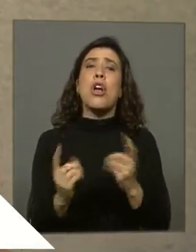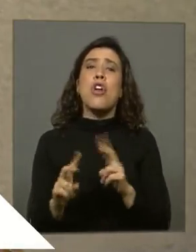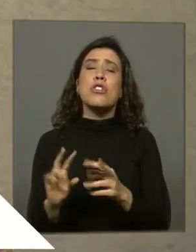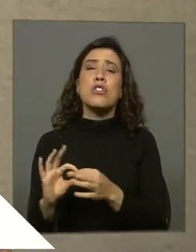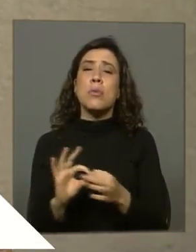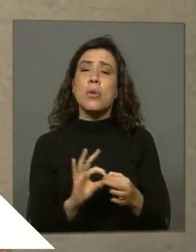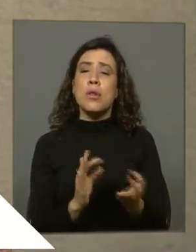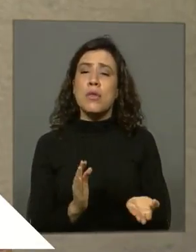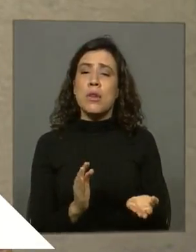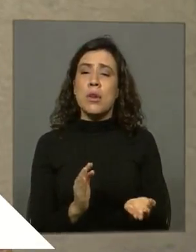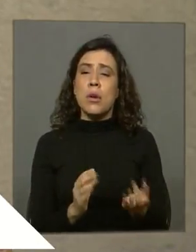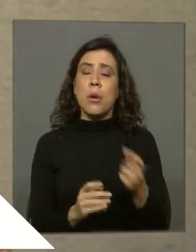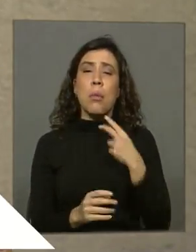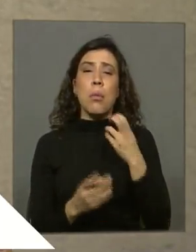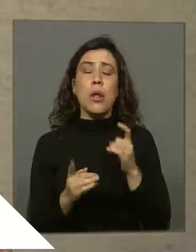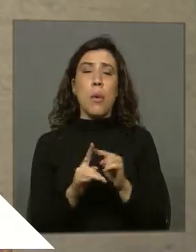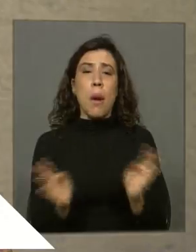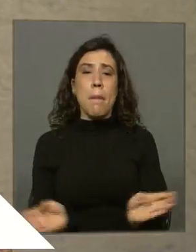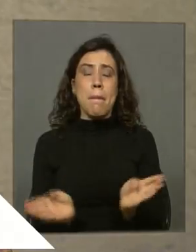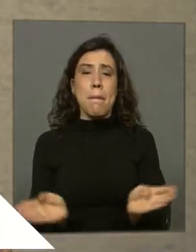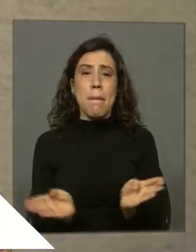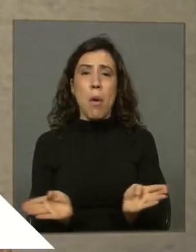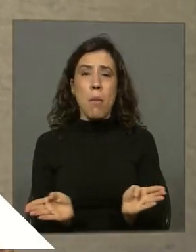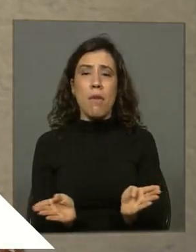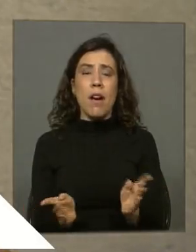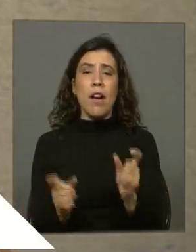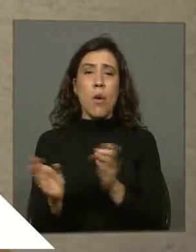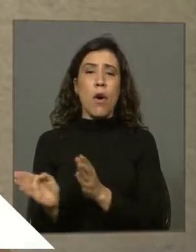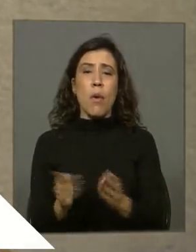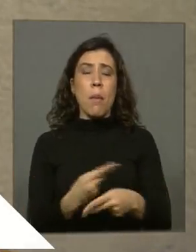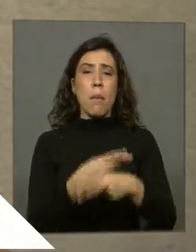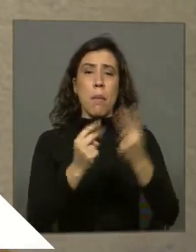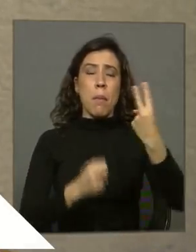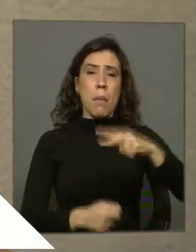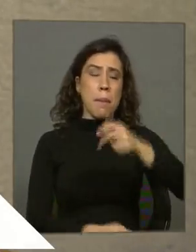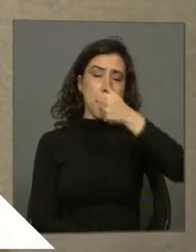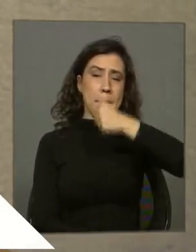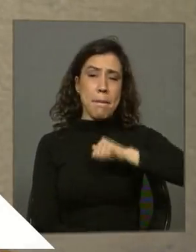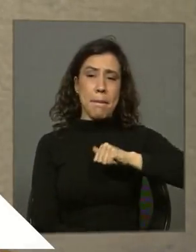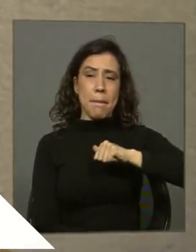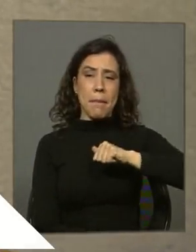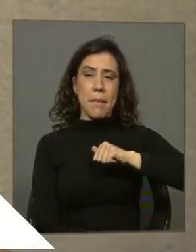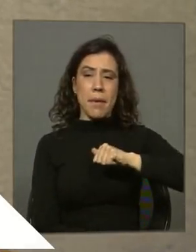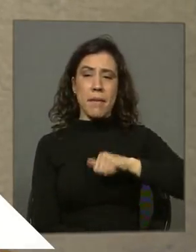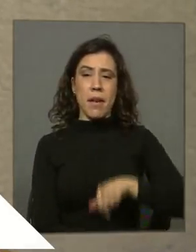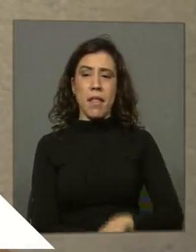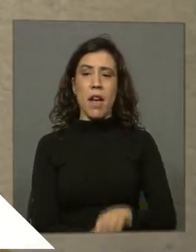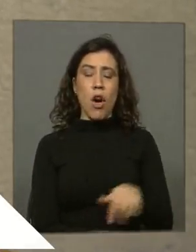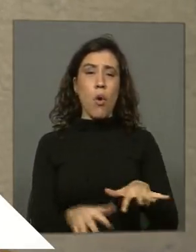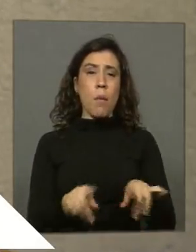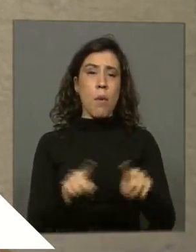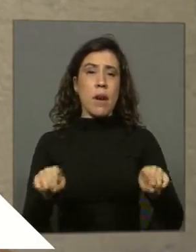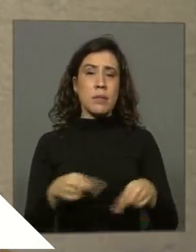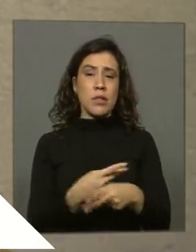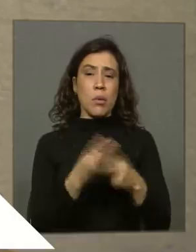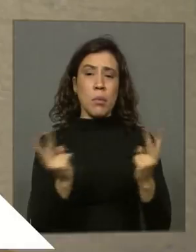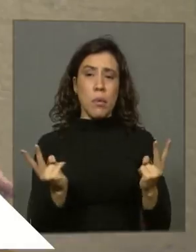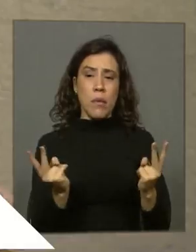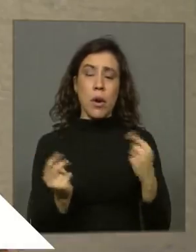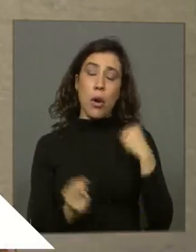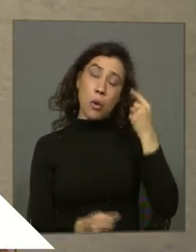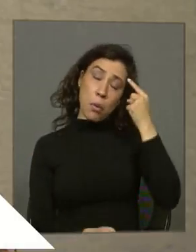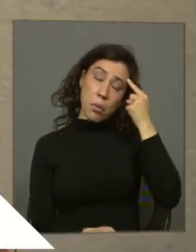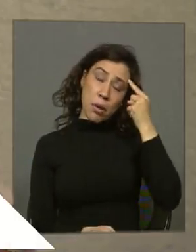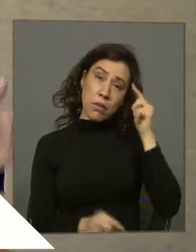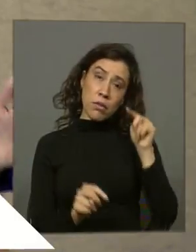un motivo porque se promueve o se impugna que hay una regulación pública de la propiedad privada y esa propiedad hoy día ocupa un espacio público porque a me parece que desde ese